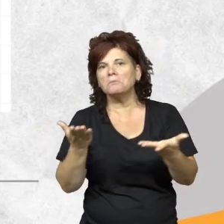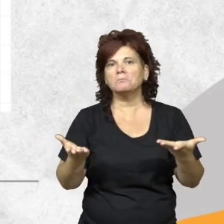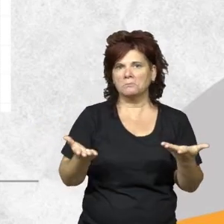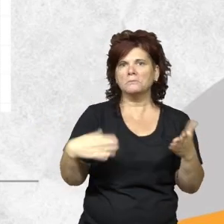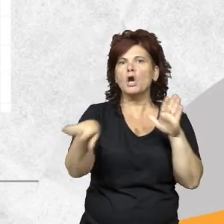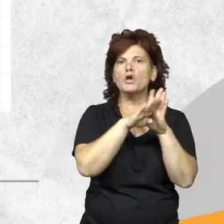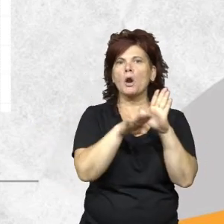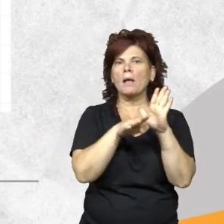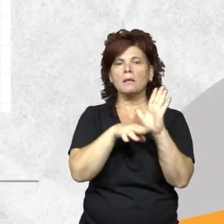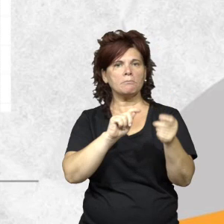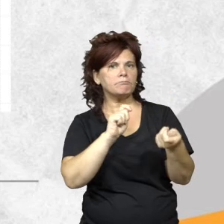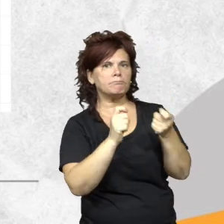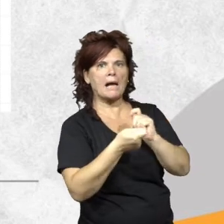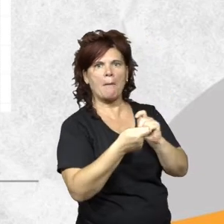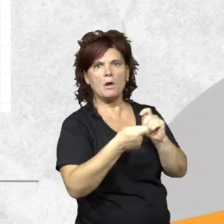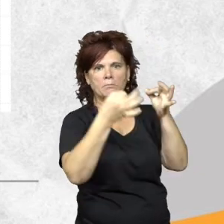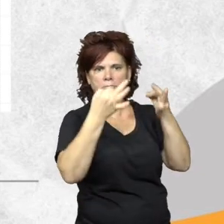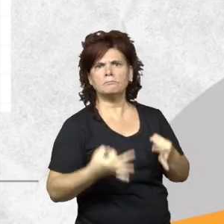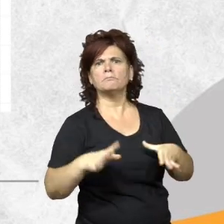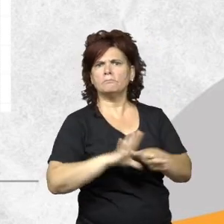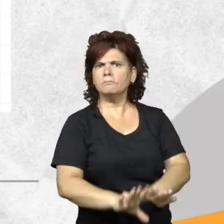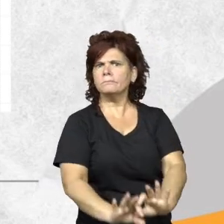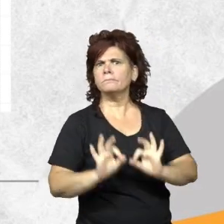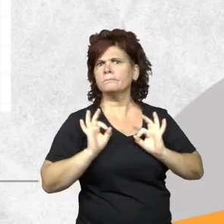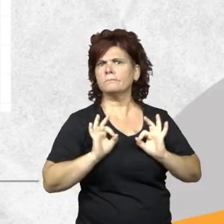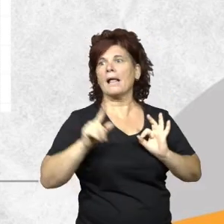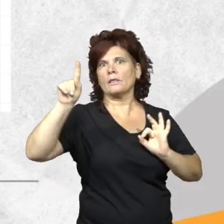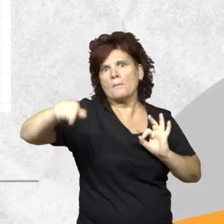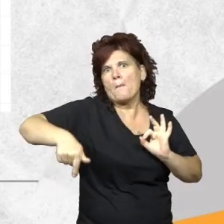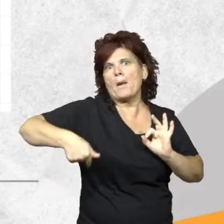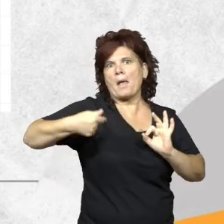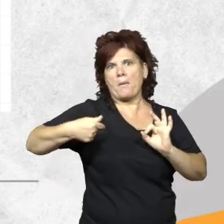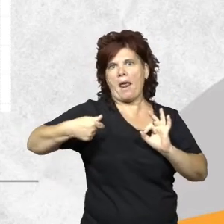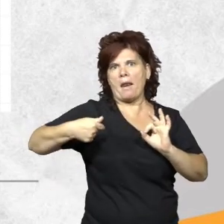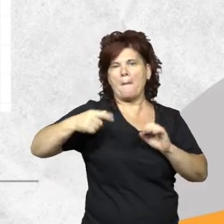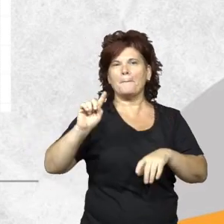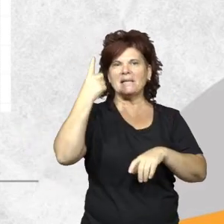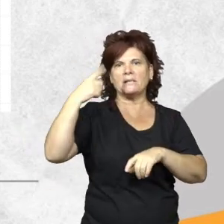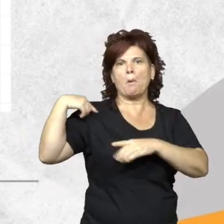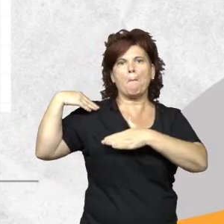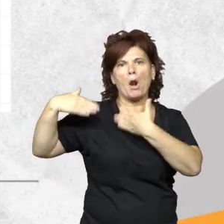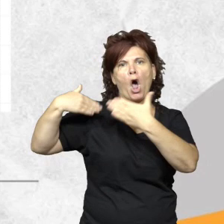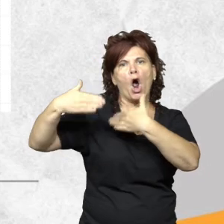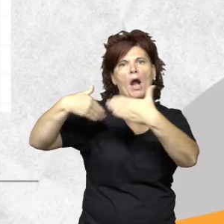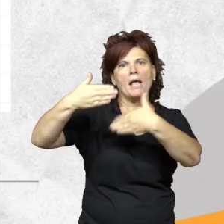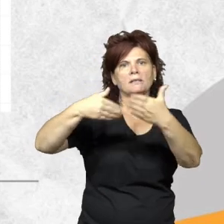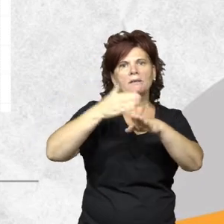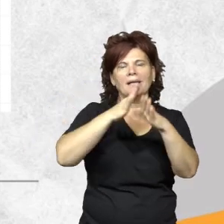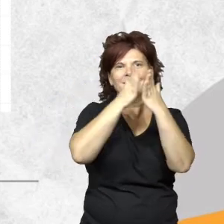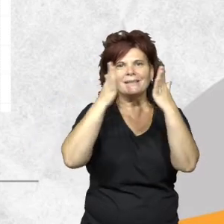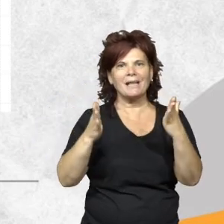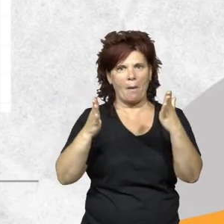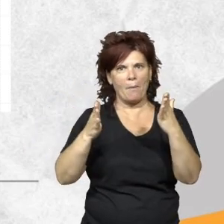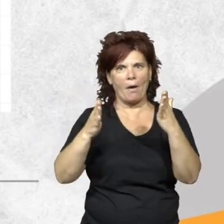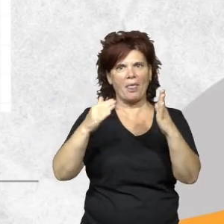la normativa cambió para hacerla más estricta, esto a raíz del principio de progresividad en su faceta de gradualidad que